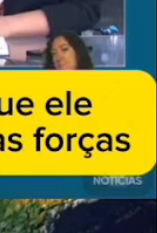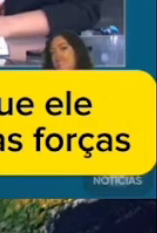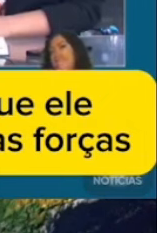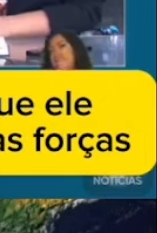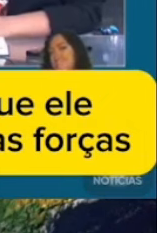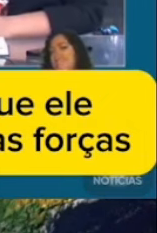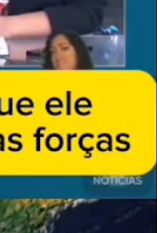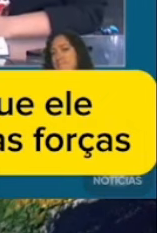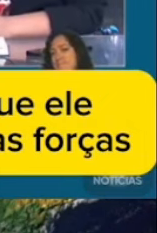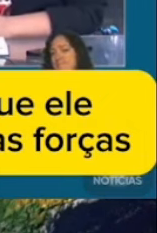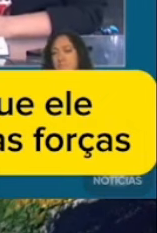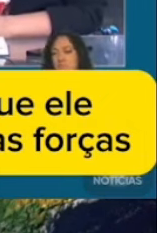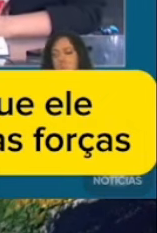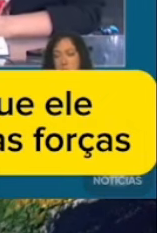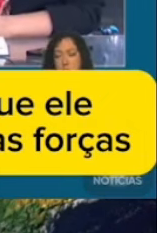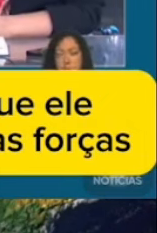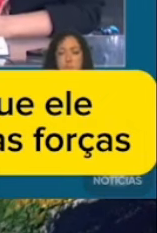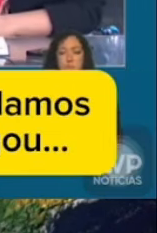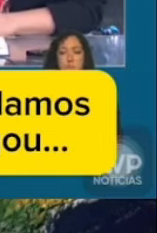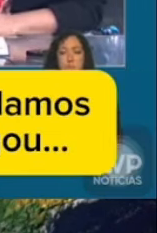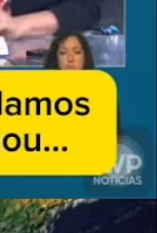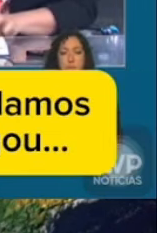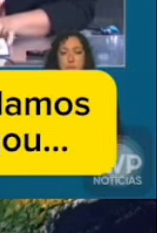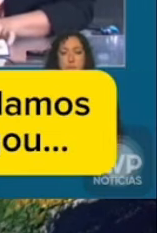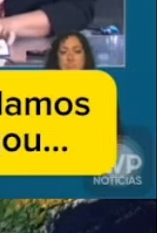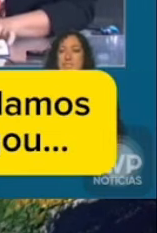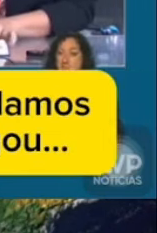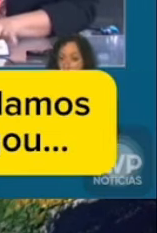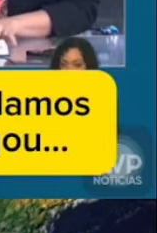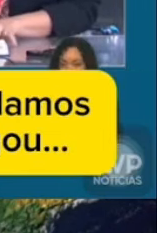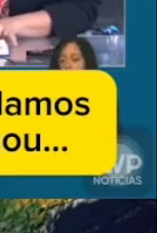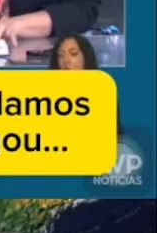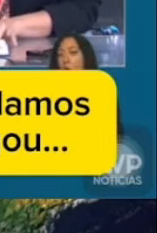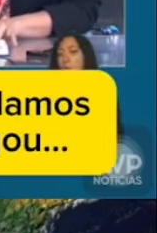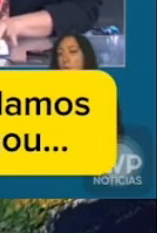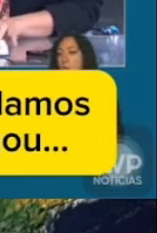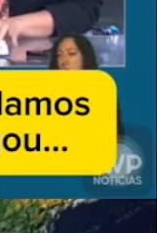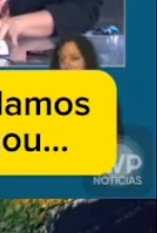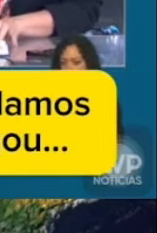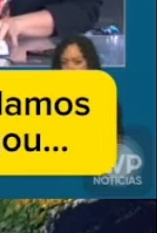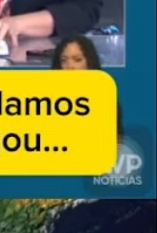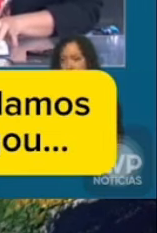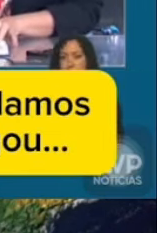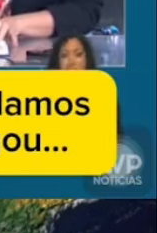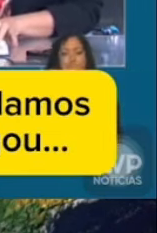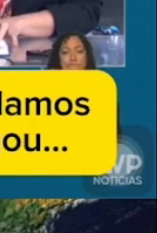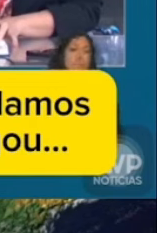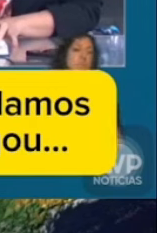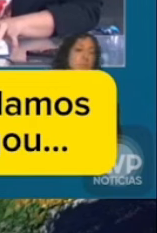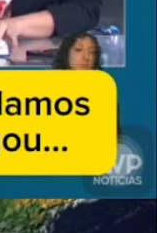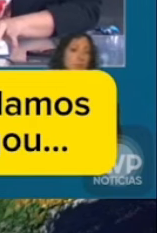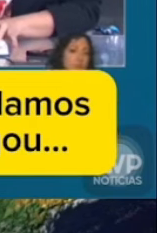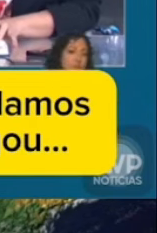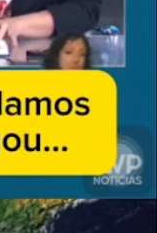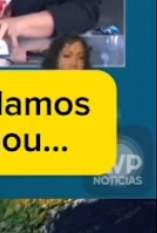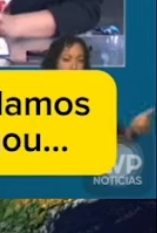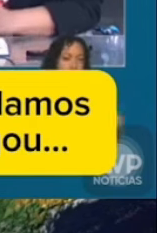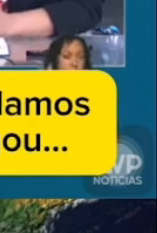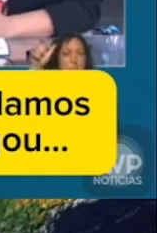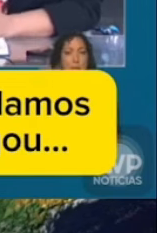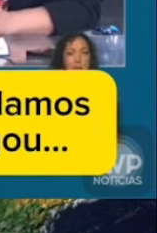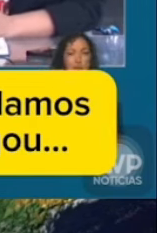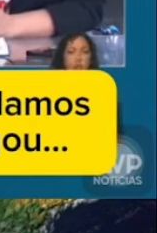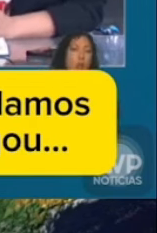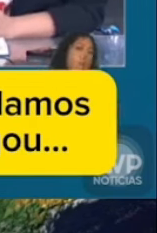que anunciaron las fuerzas, lo que informaron las fuerzas de seguridad, fue el incidente, lo damos por terminado, sí. El secuestrador se entregó